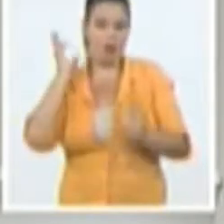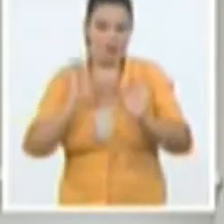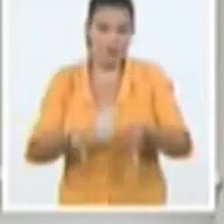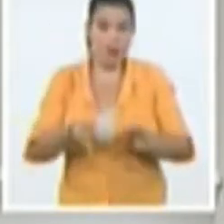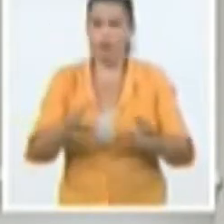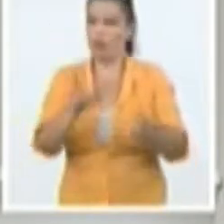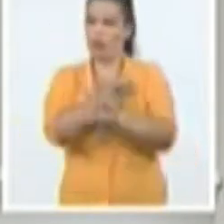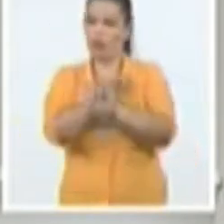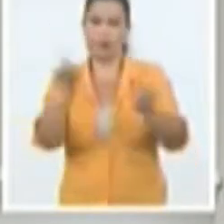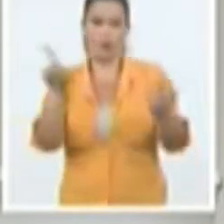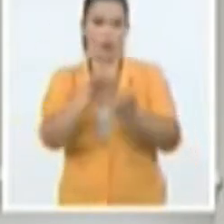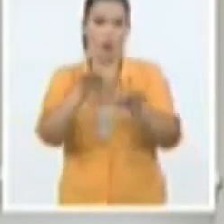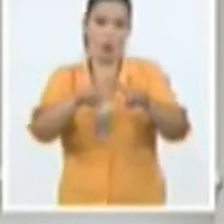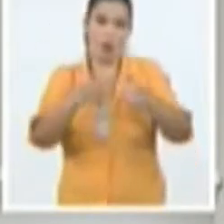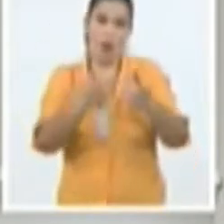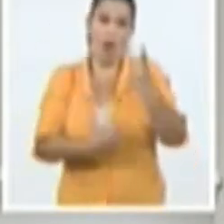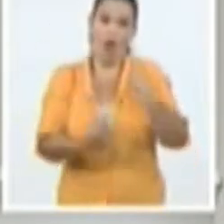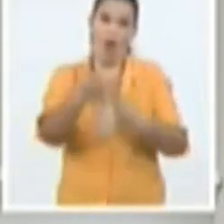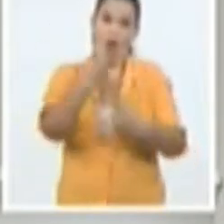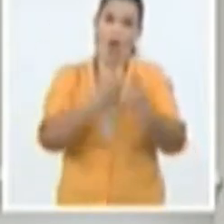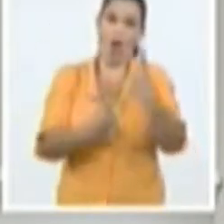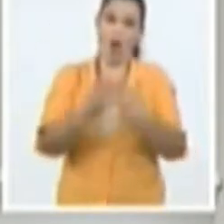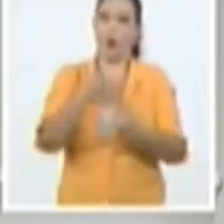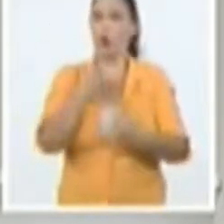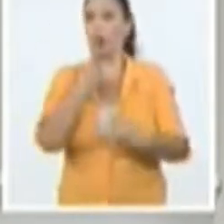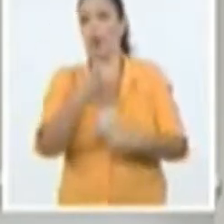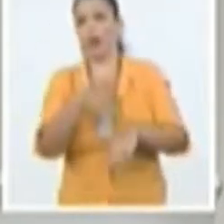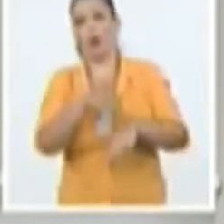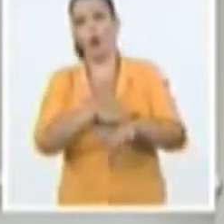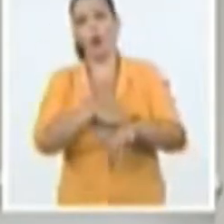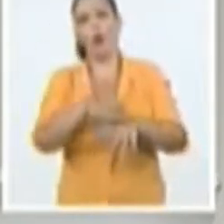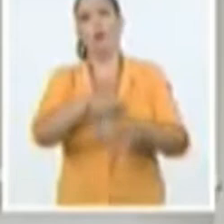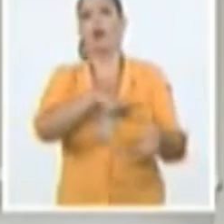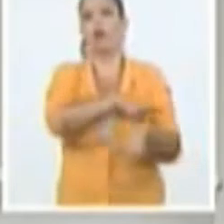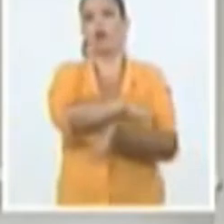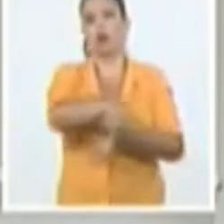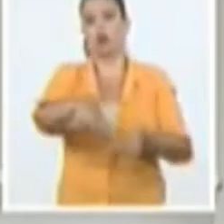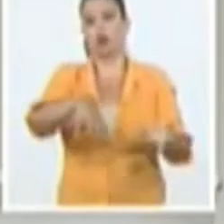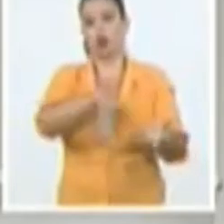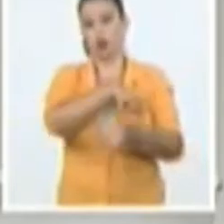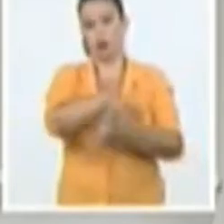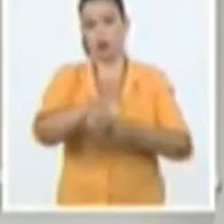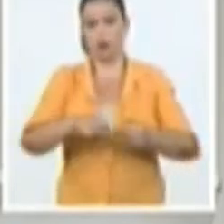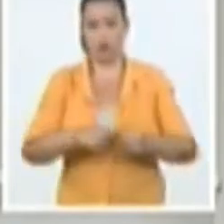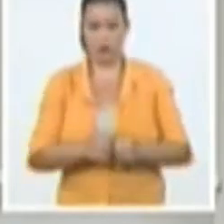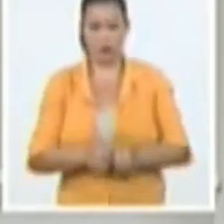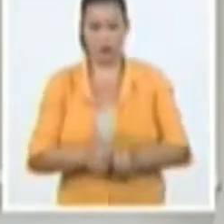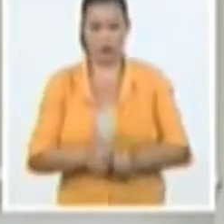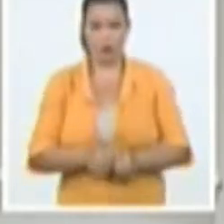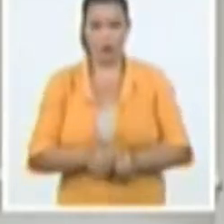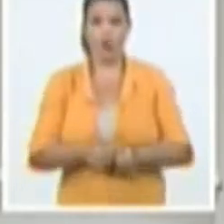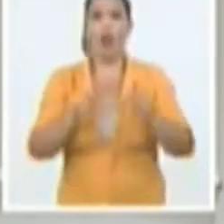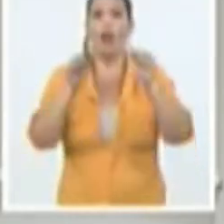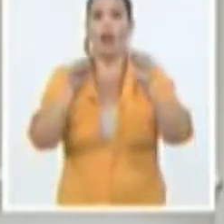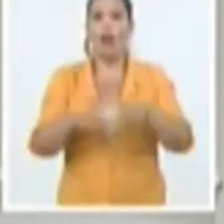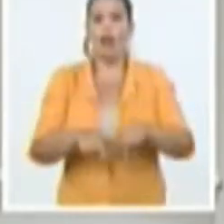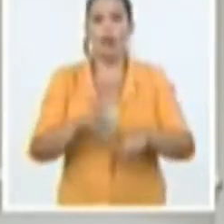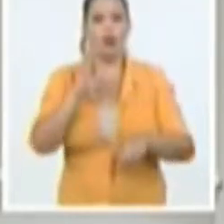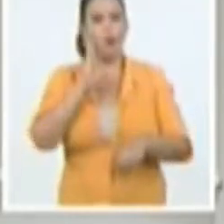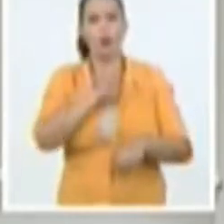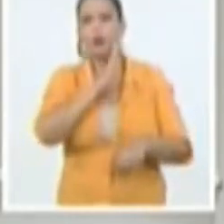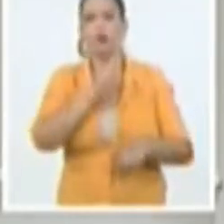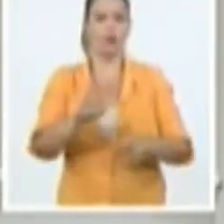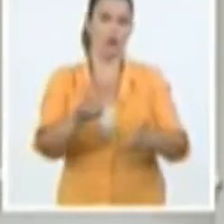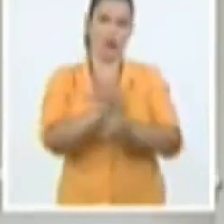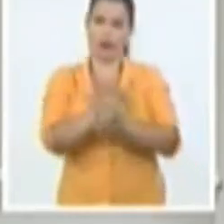en situación de crisis. No es un acto de civismo, es un acto de subordinación a la hegemonía